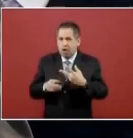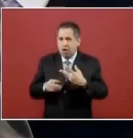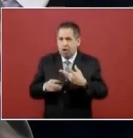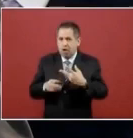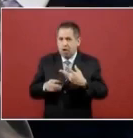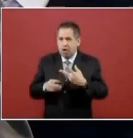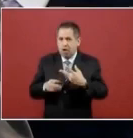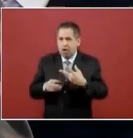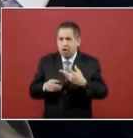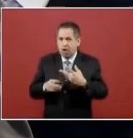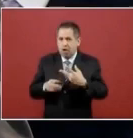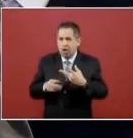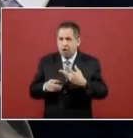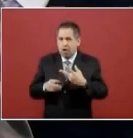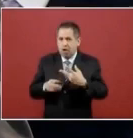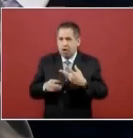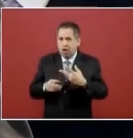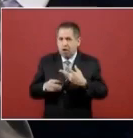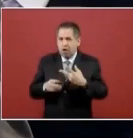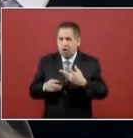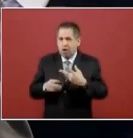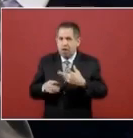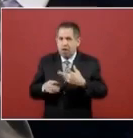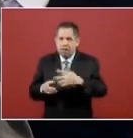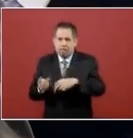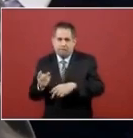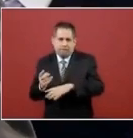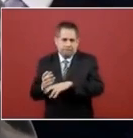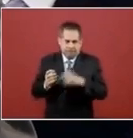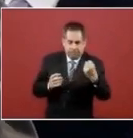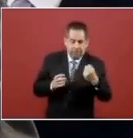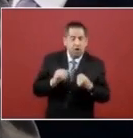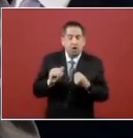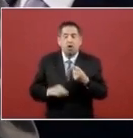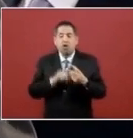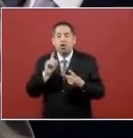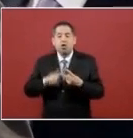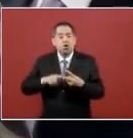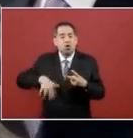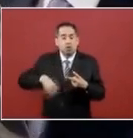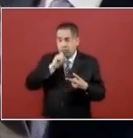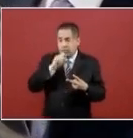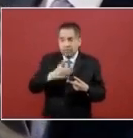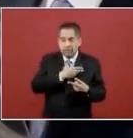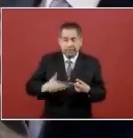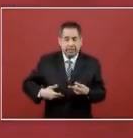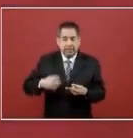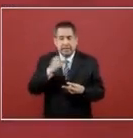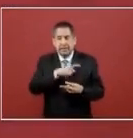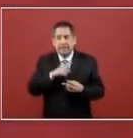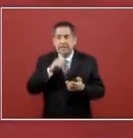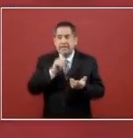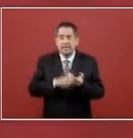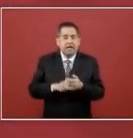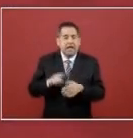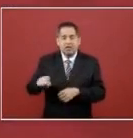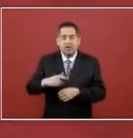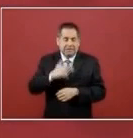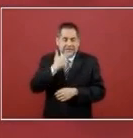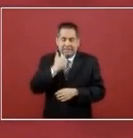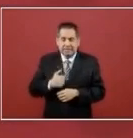el que endeudaban cada año a México. El problema de Pemex, lo dice el señor presidente, un problema de